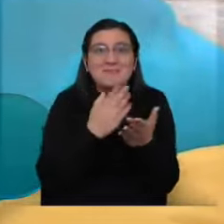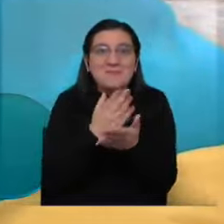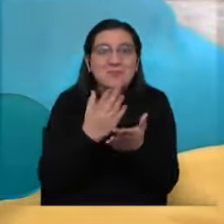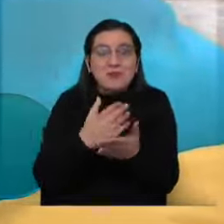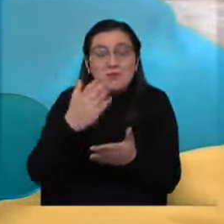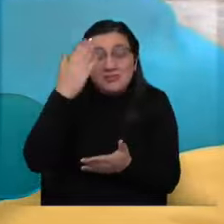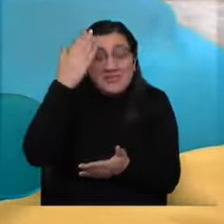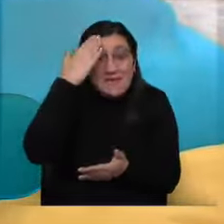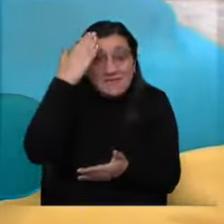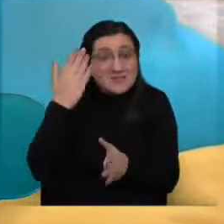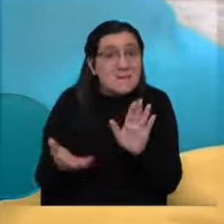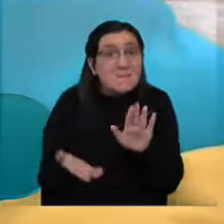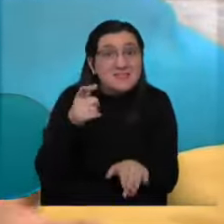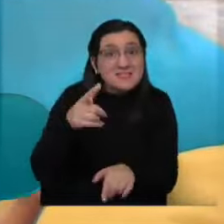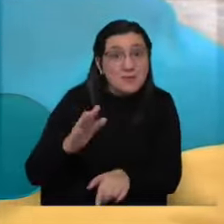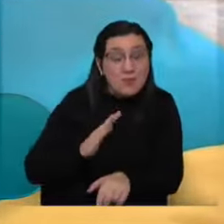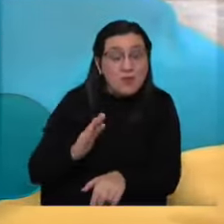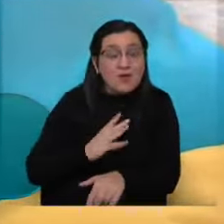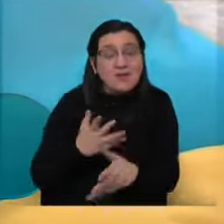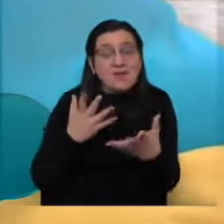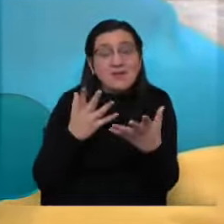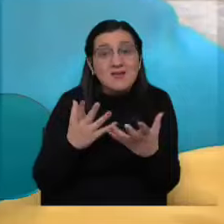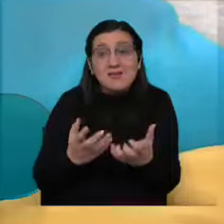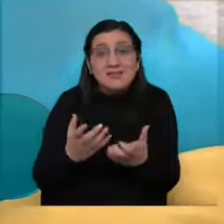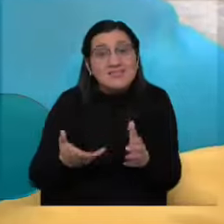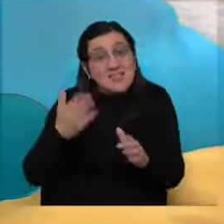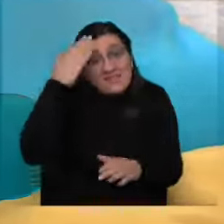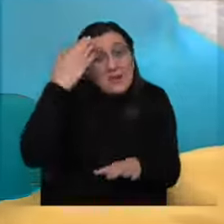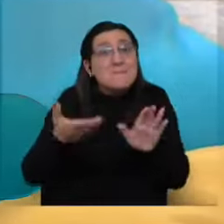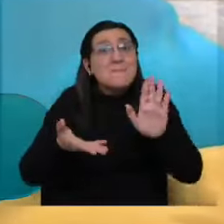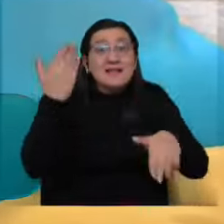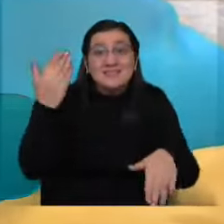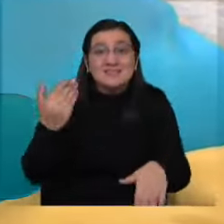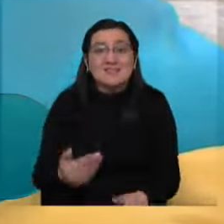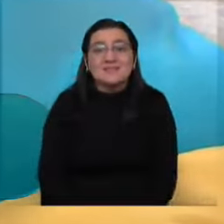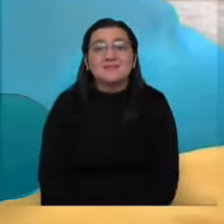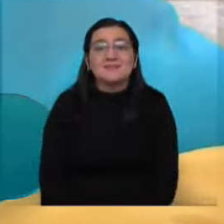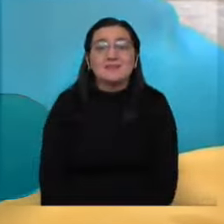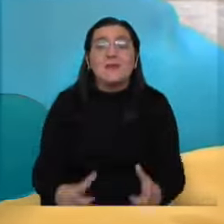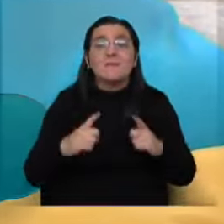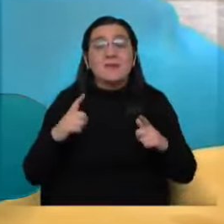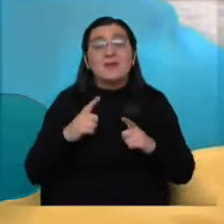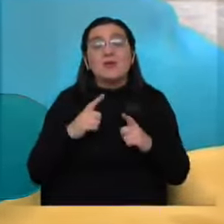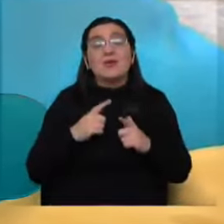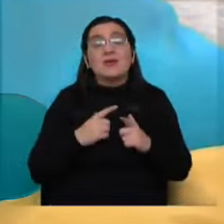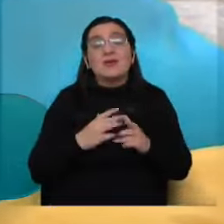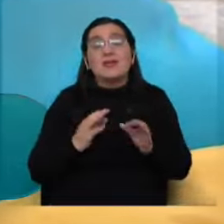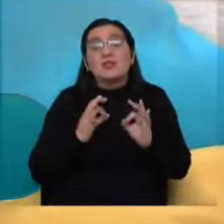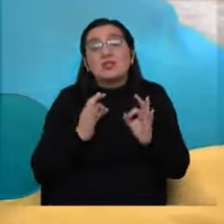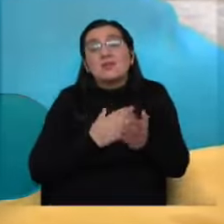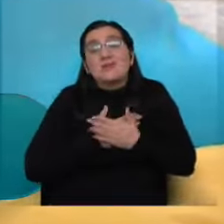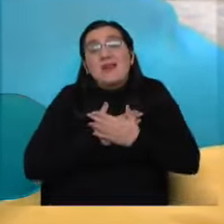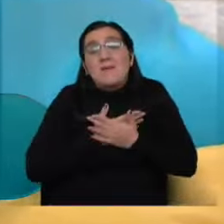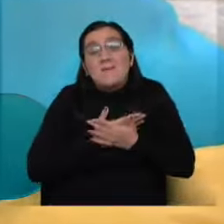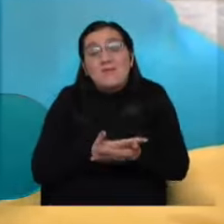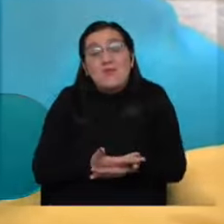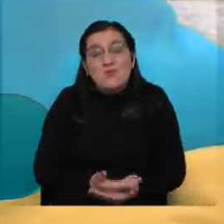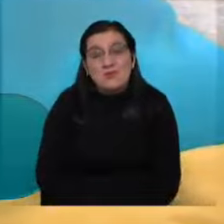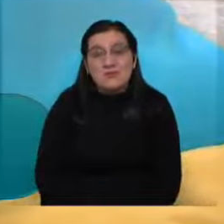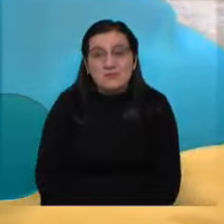sabes de ella Más queres saber Espero que esta obra también este nos lleve al amor a esta figura que generó tantos amores que generó